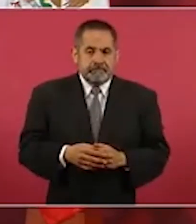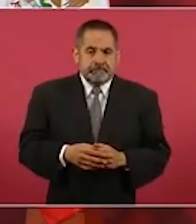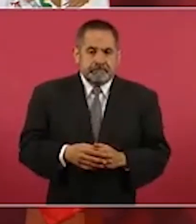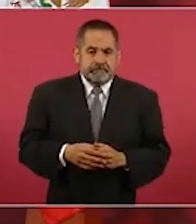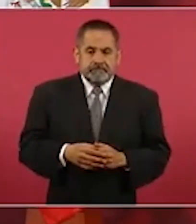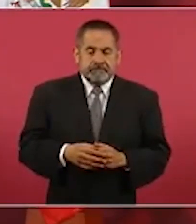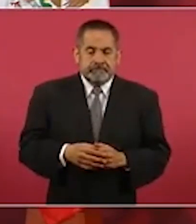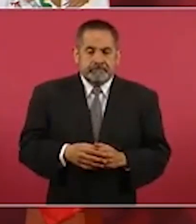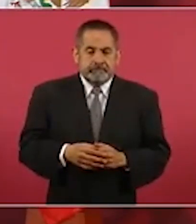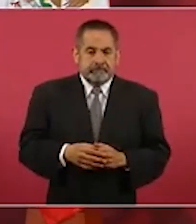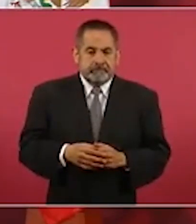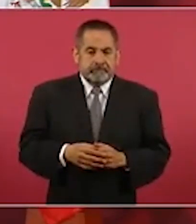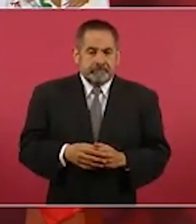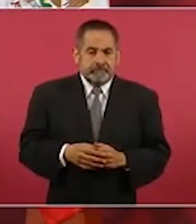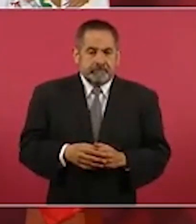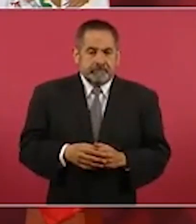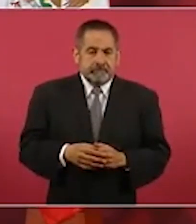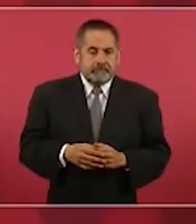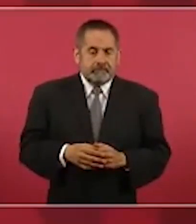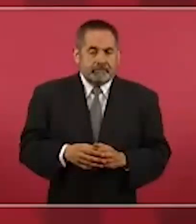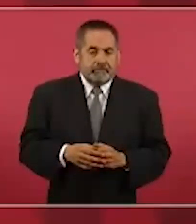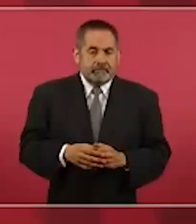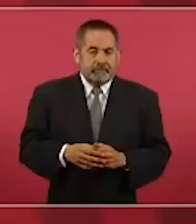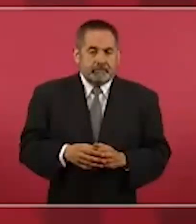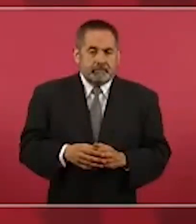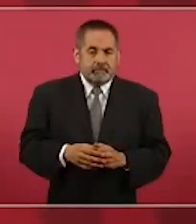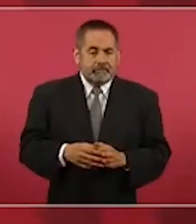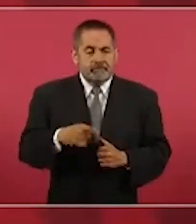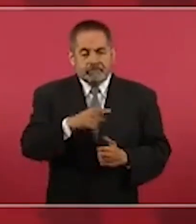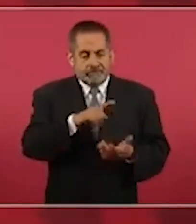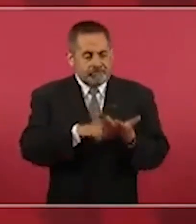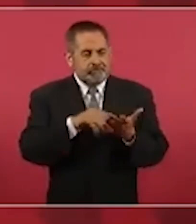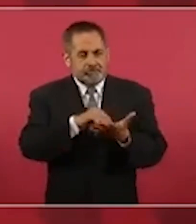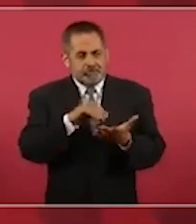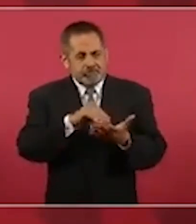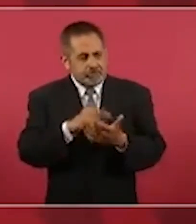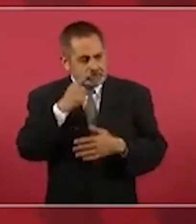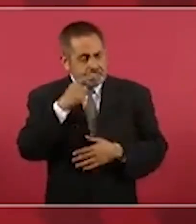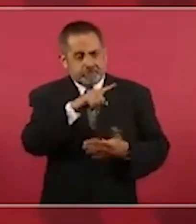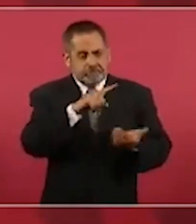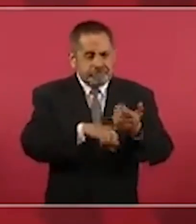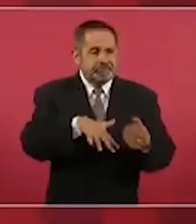El que impera la corrupción.